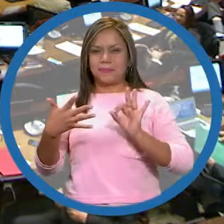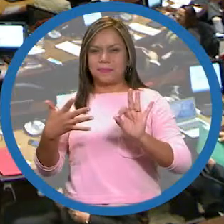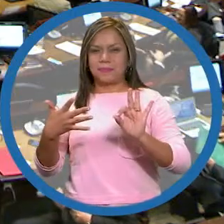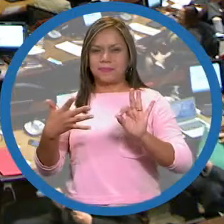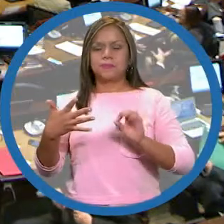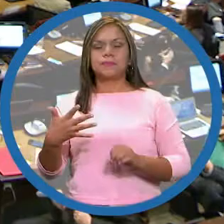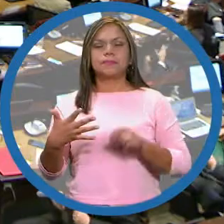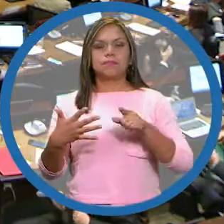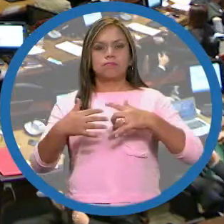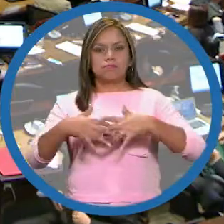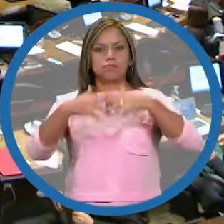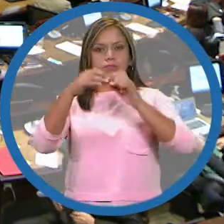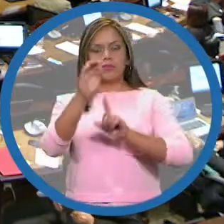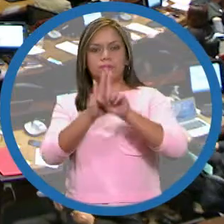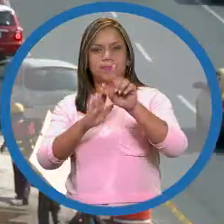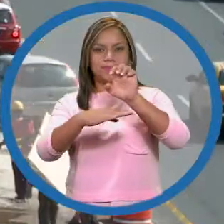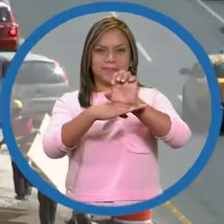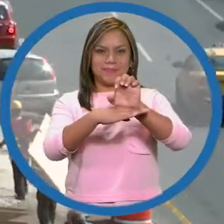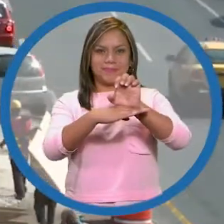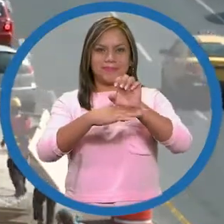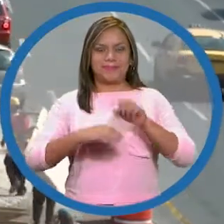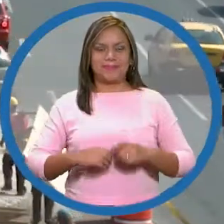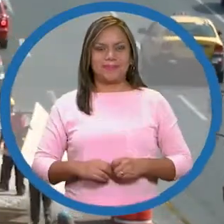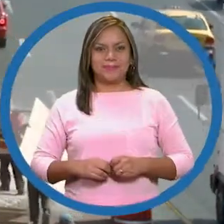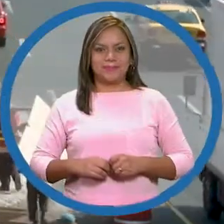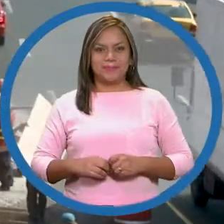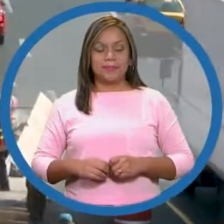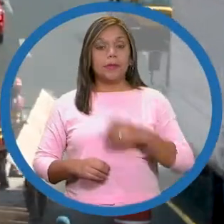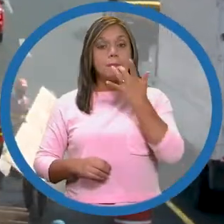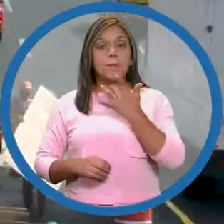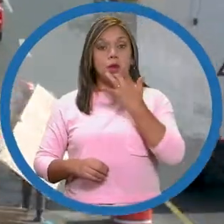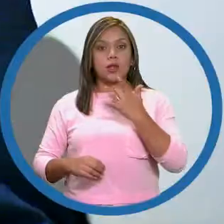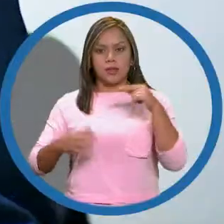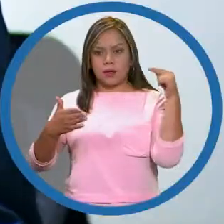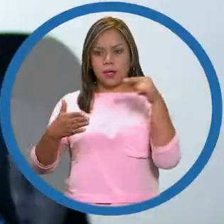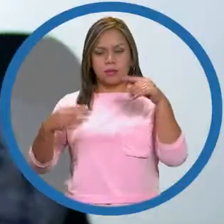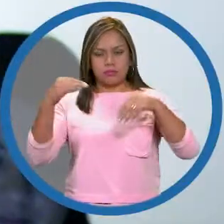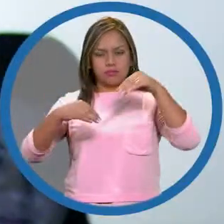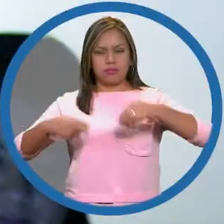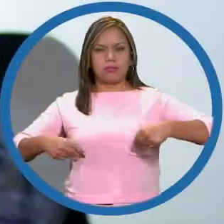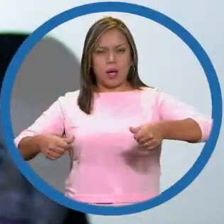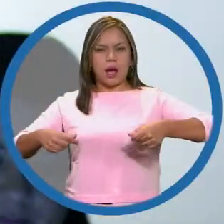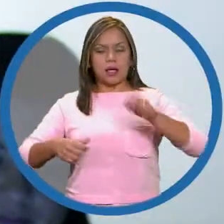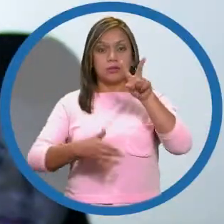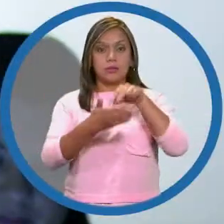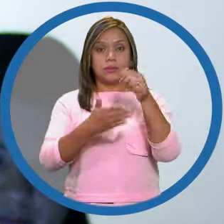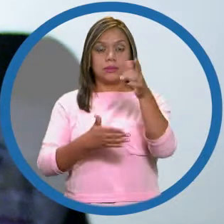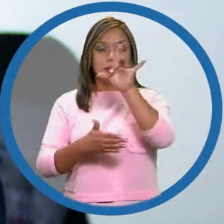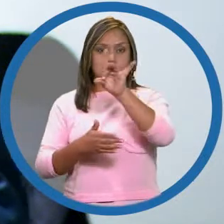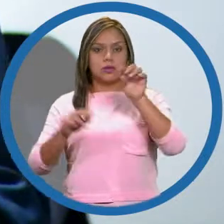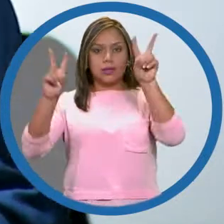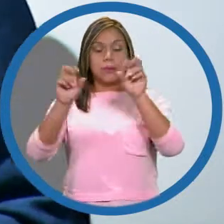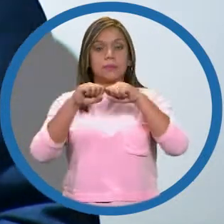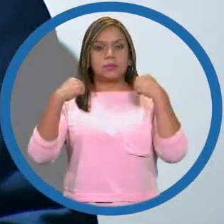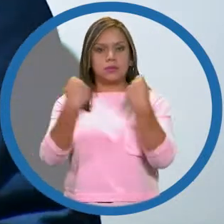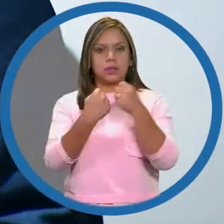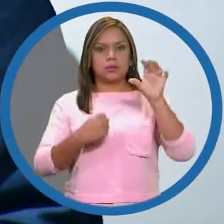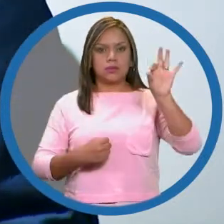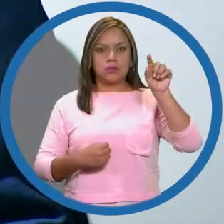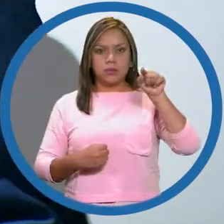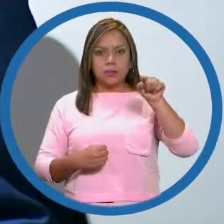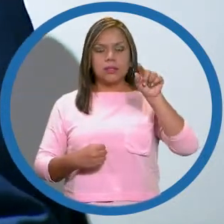de este instrumento fundamental para el desarrollo del país. Las prioridades de gasto para el año 2018 están en el sector